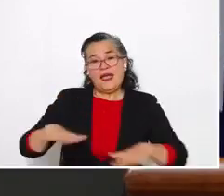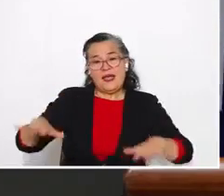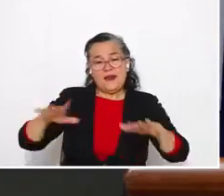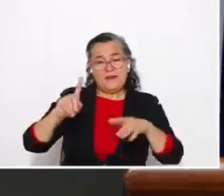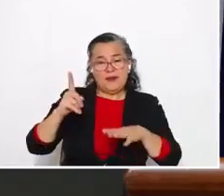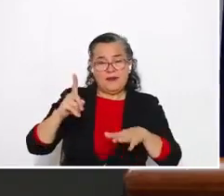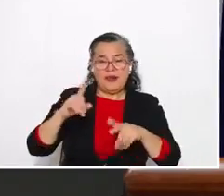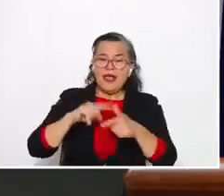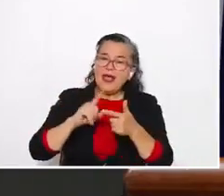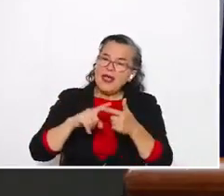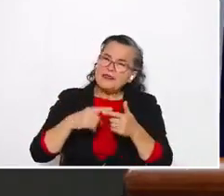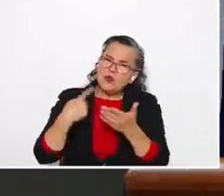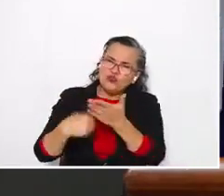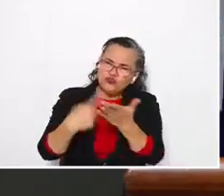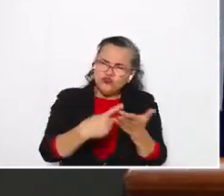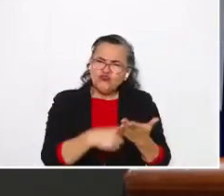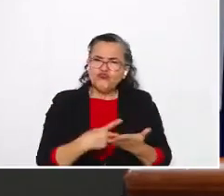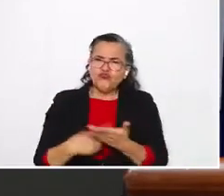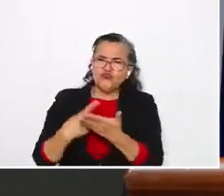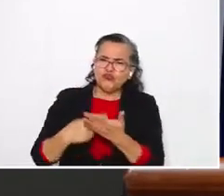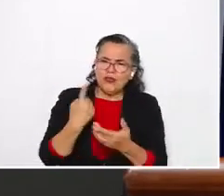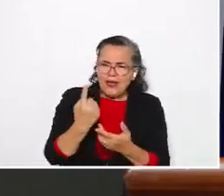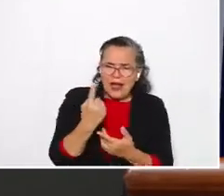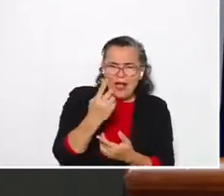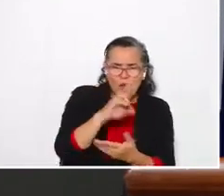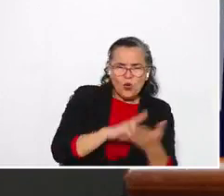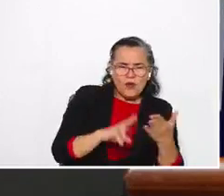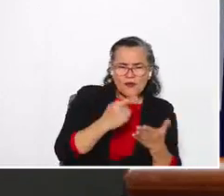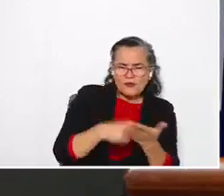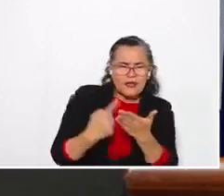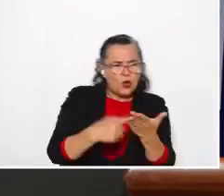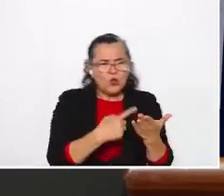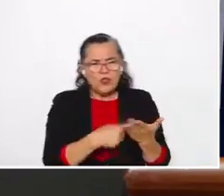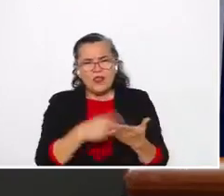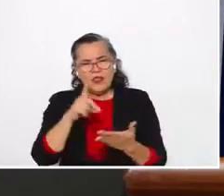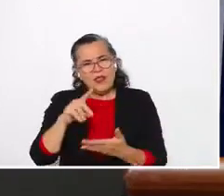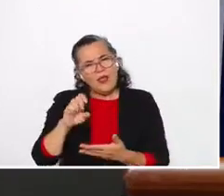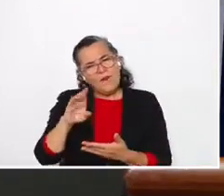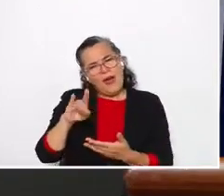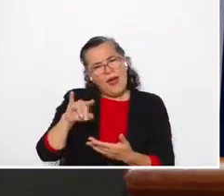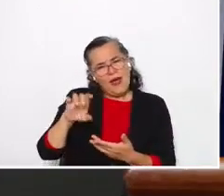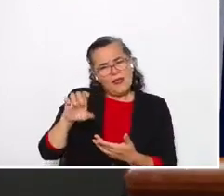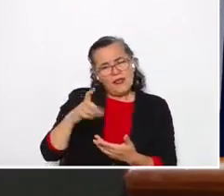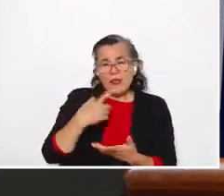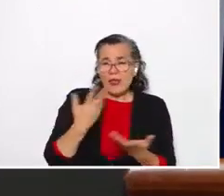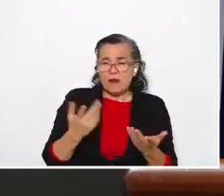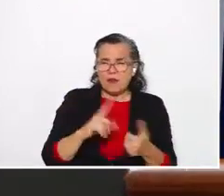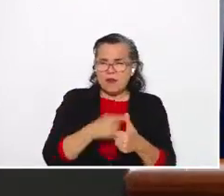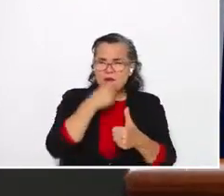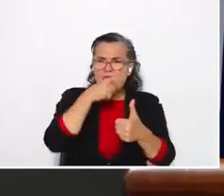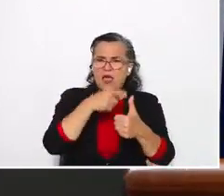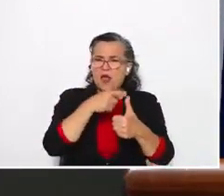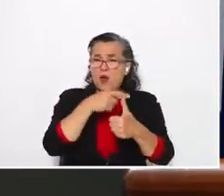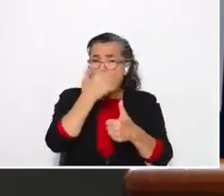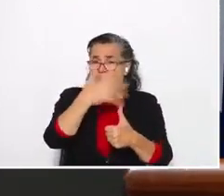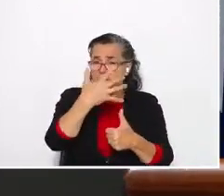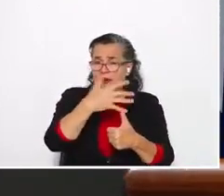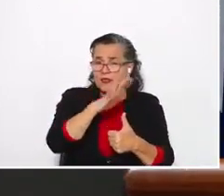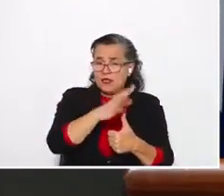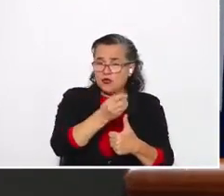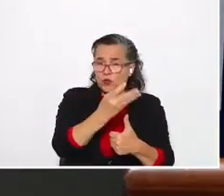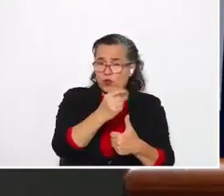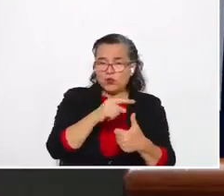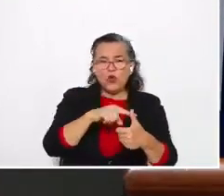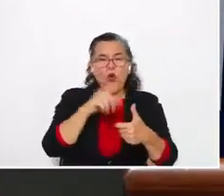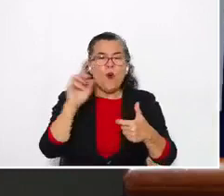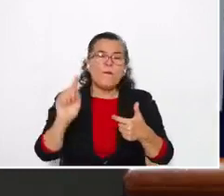es un debate que debe ejercer cada universidad y que tendrá que ver con si pone en primer lugar a la empresa y su producto o